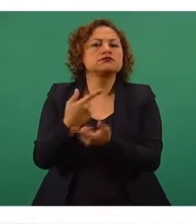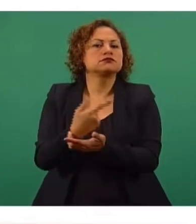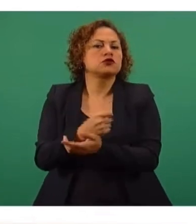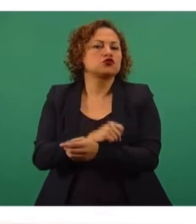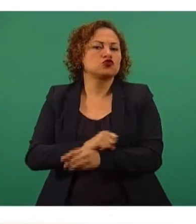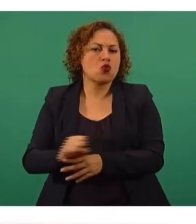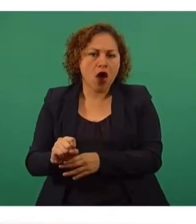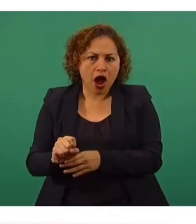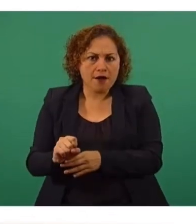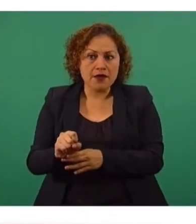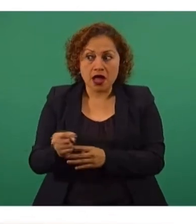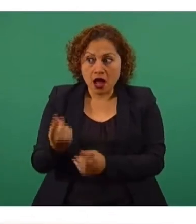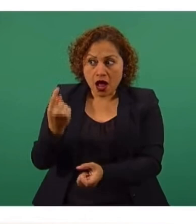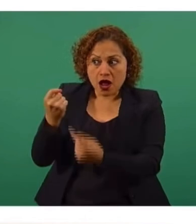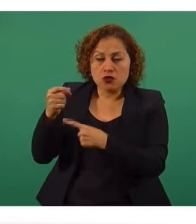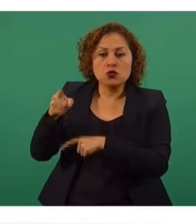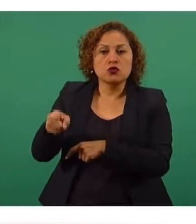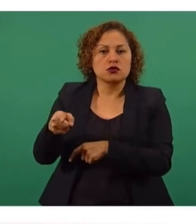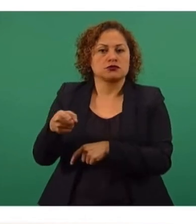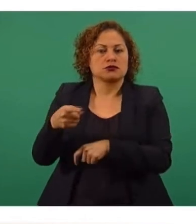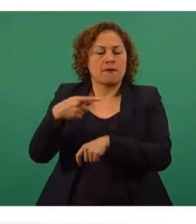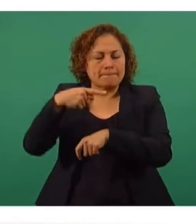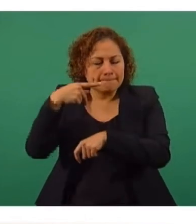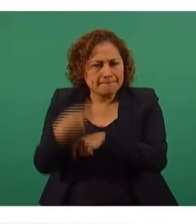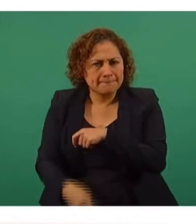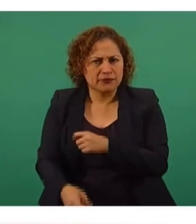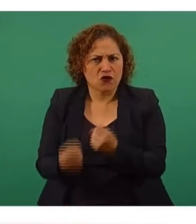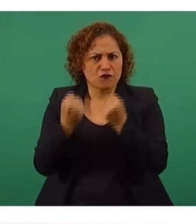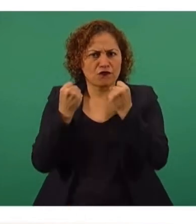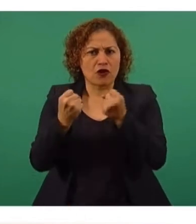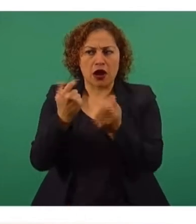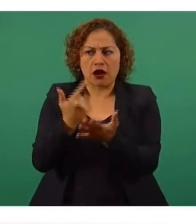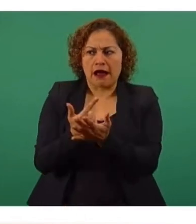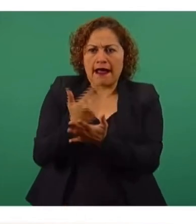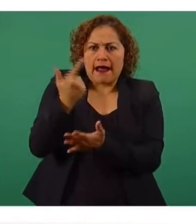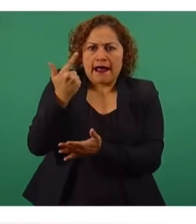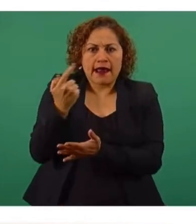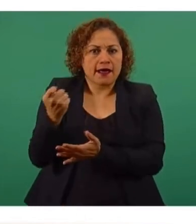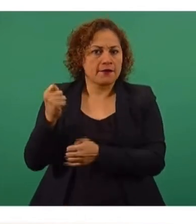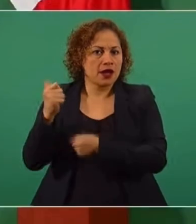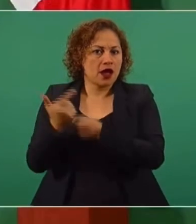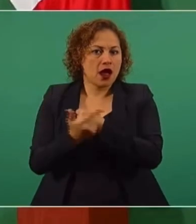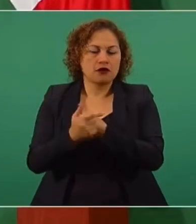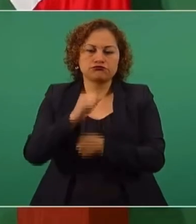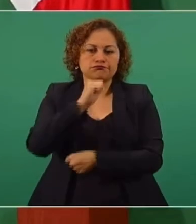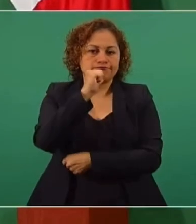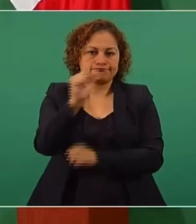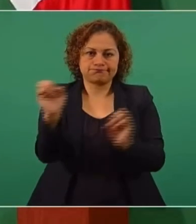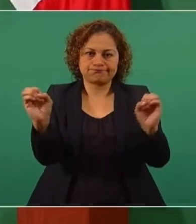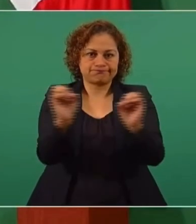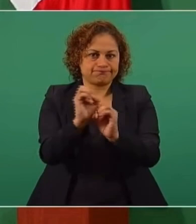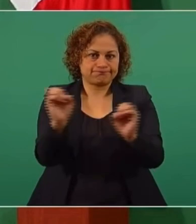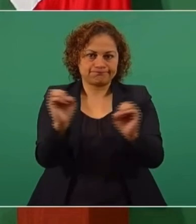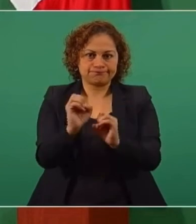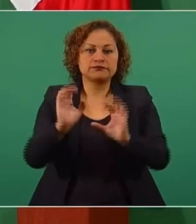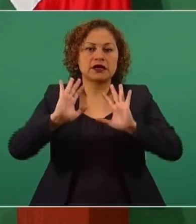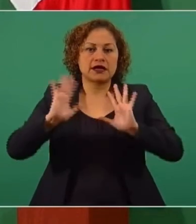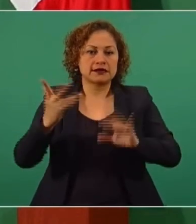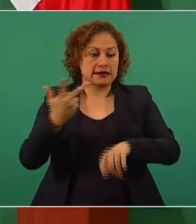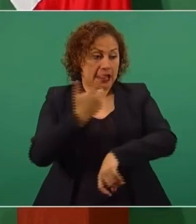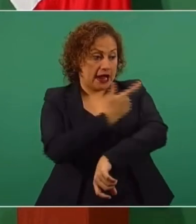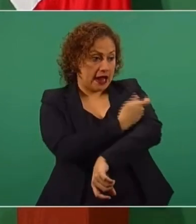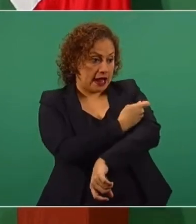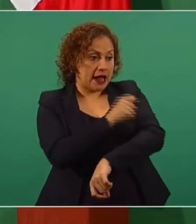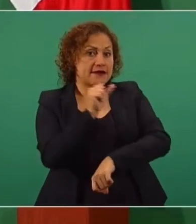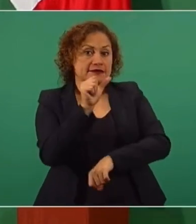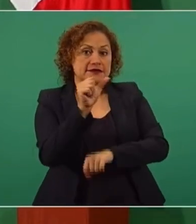daño permanente o un daño fatal causado por la vacuna, lo que sigue mostrando ya en el uso real, con más de 16 millones de vacunas, de